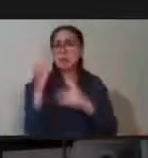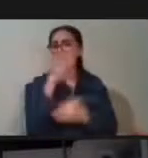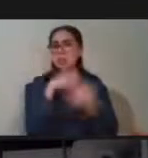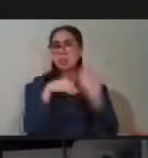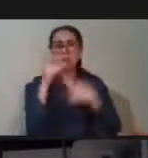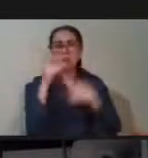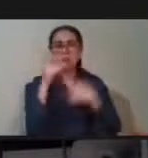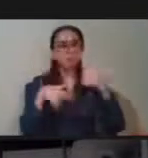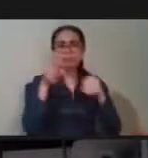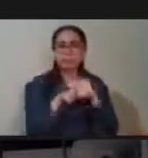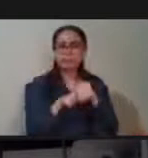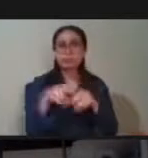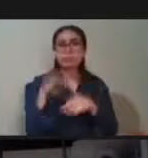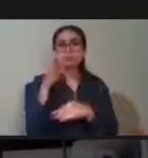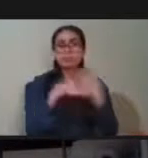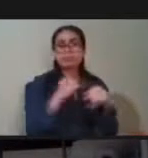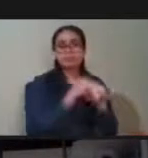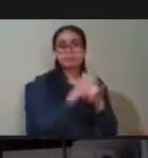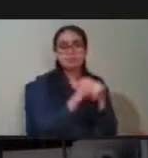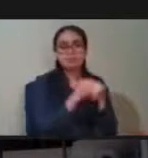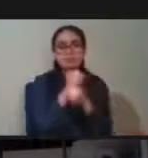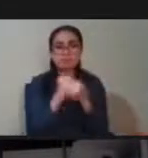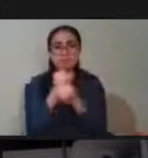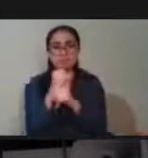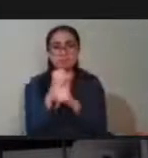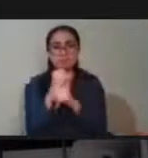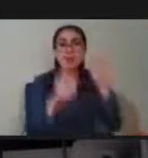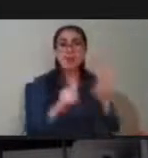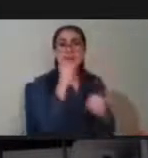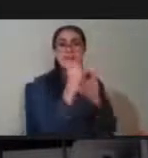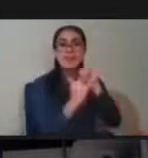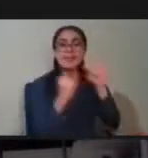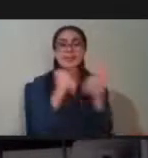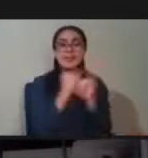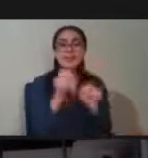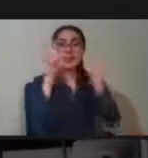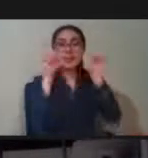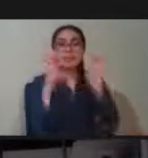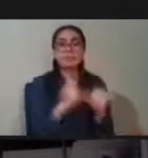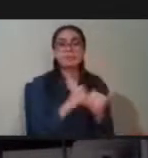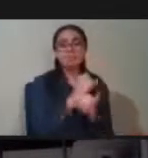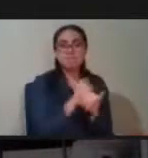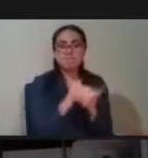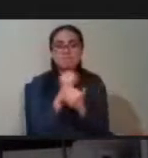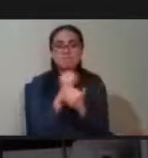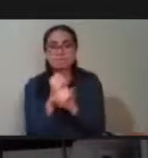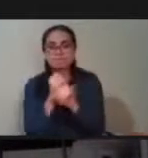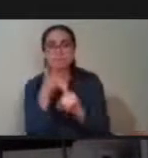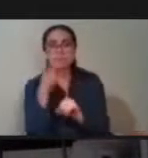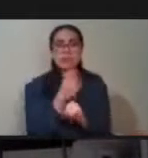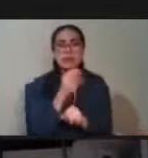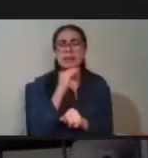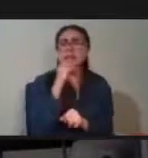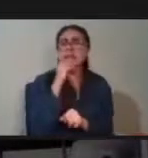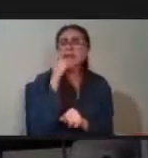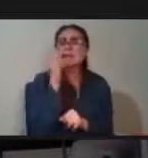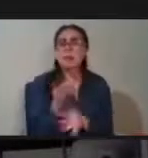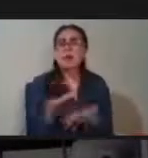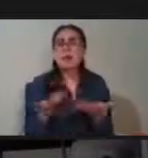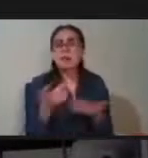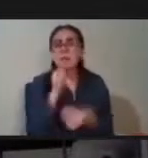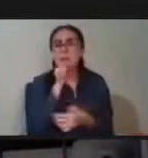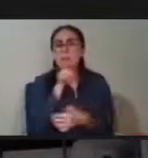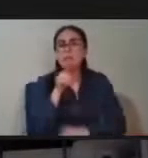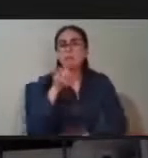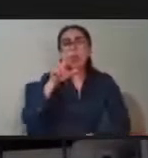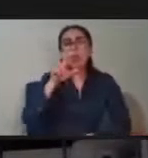diplomado internacional de creación e investigación, ¿no? Lo que quiero retomar un poquito las palabras de Luz Emilia Aguilar Zinser,